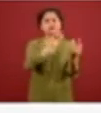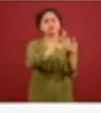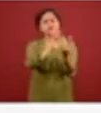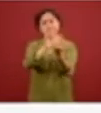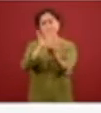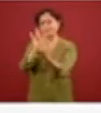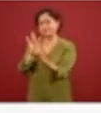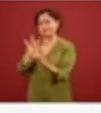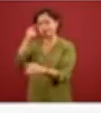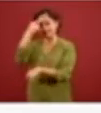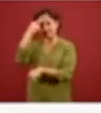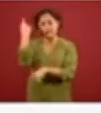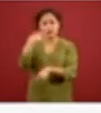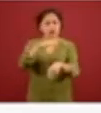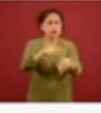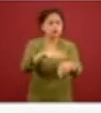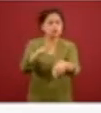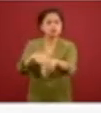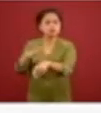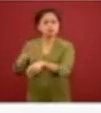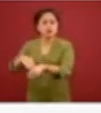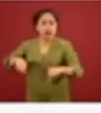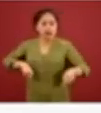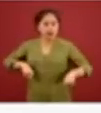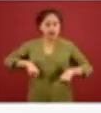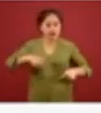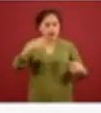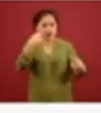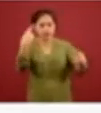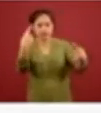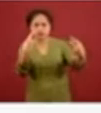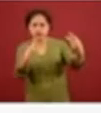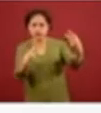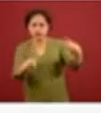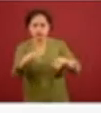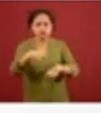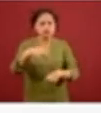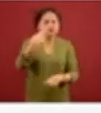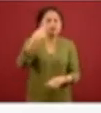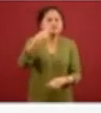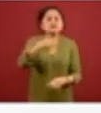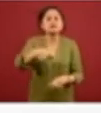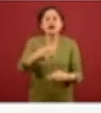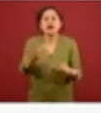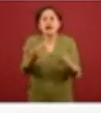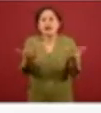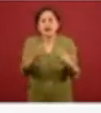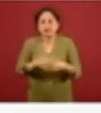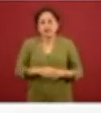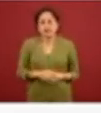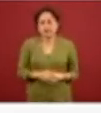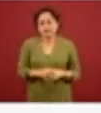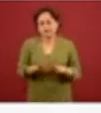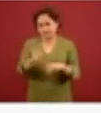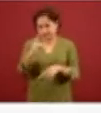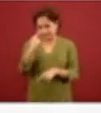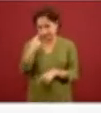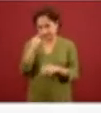poder difundir esas estrategias y ver la manera en la cual las están llevando a cabo. Hago referencia a un punto